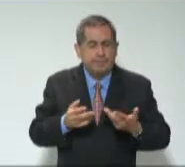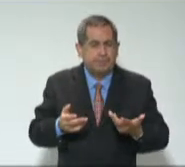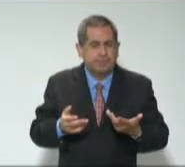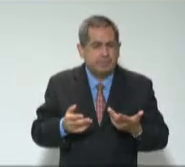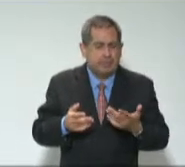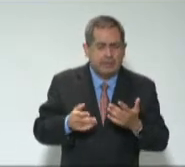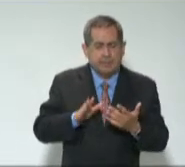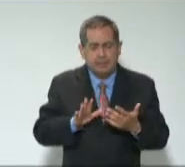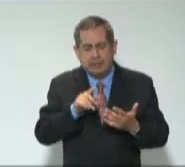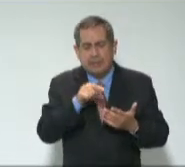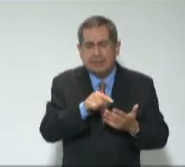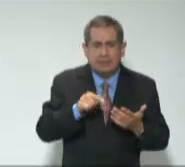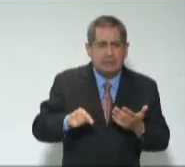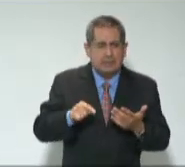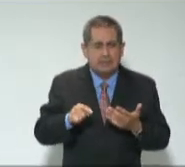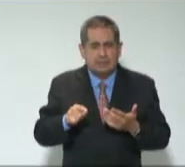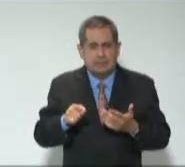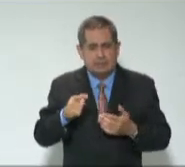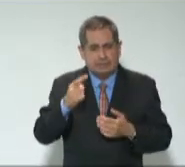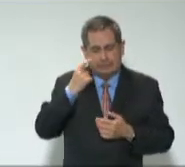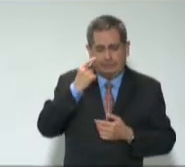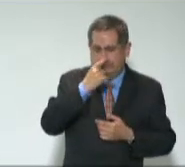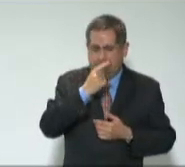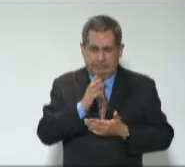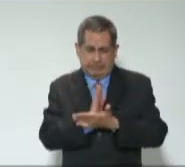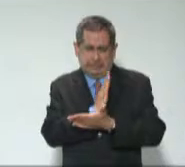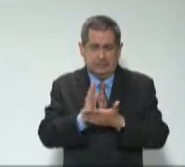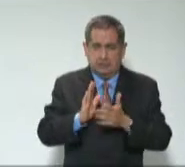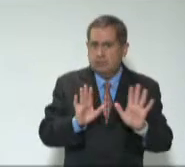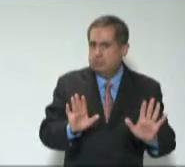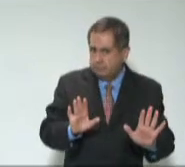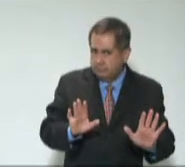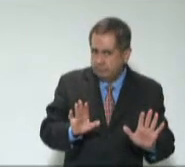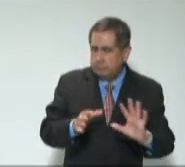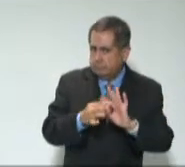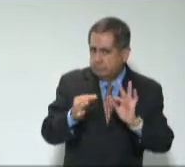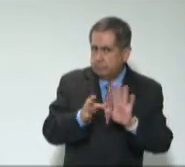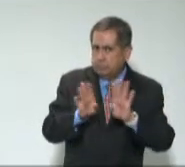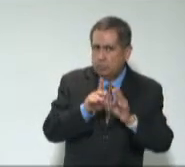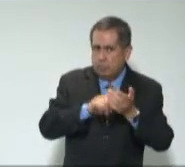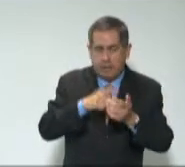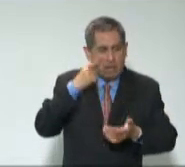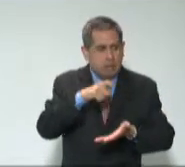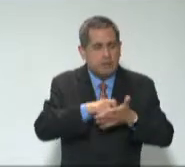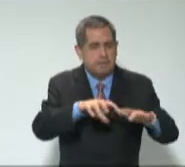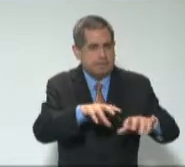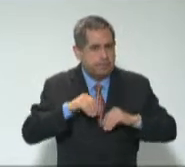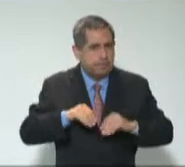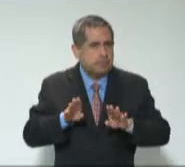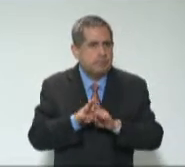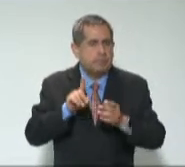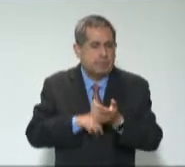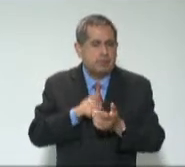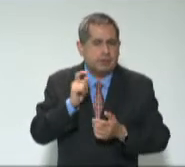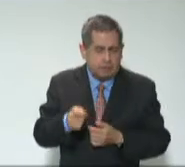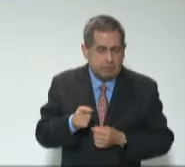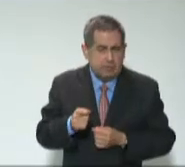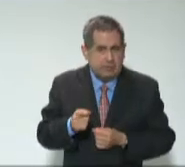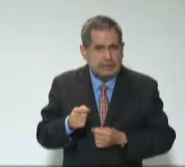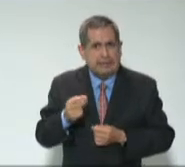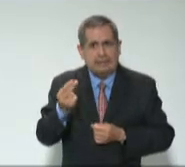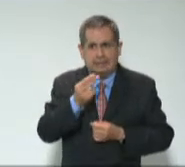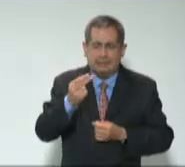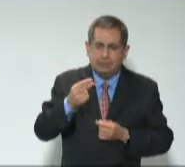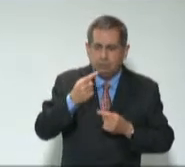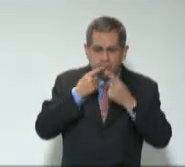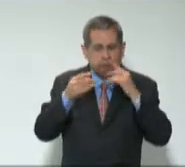dejo de de discrecionalidad en el tema de adquisiciones con esto de e que se establece